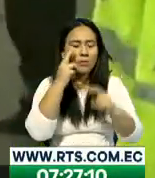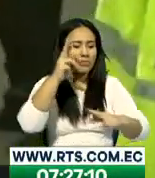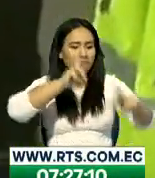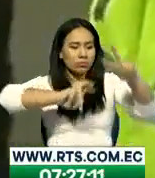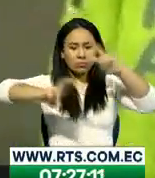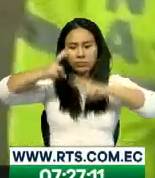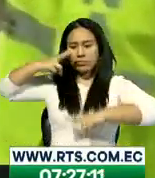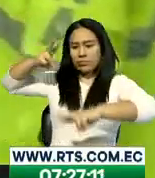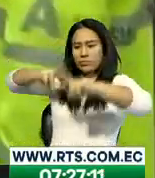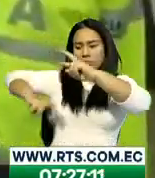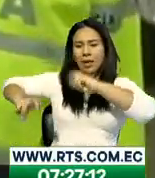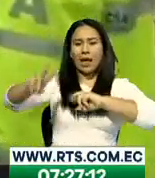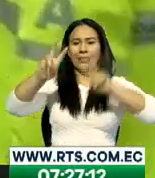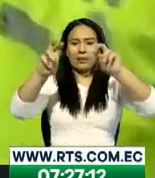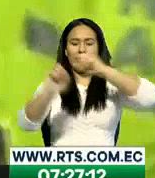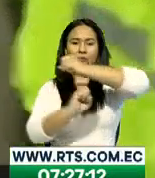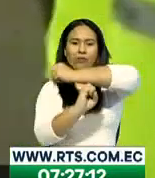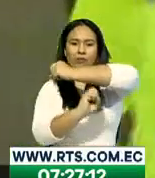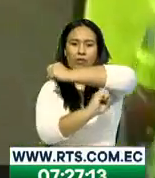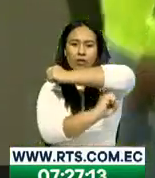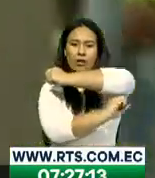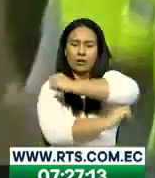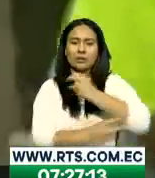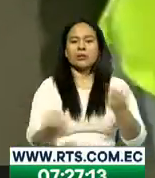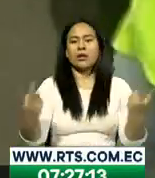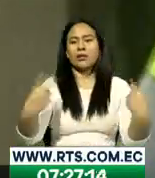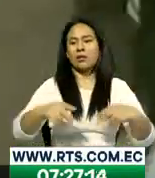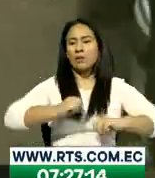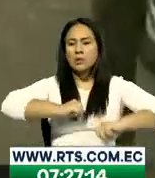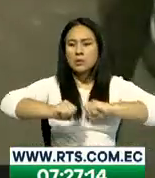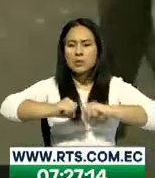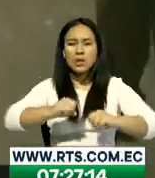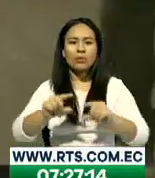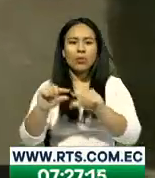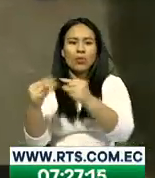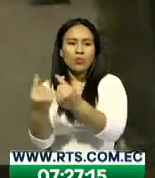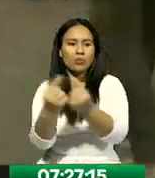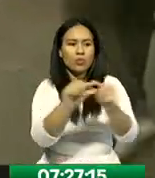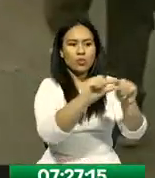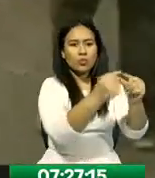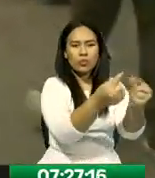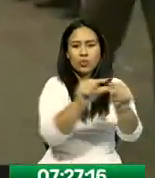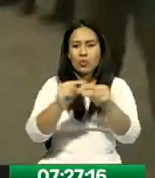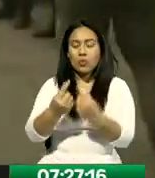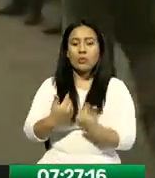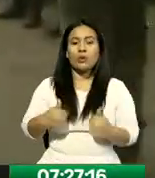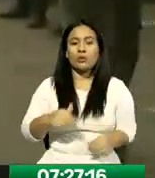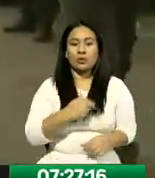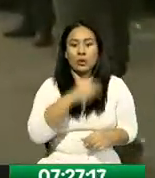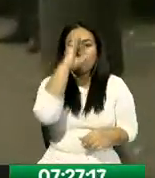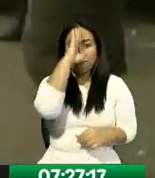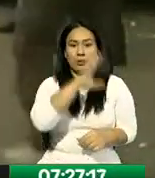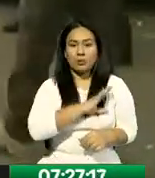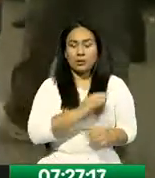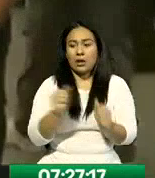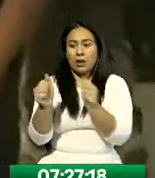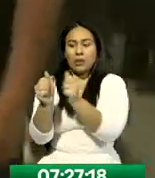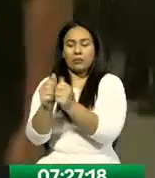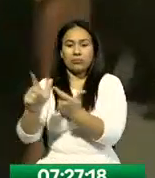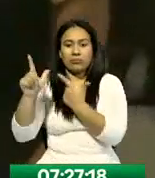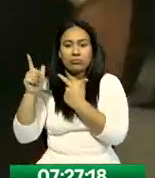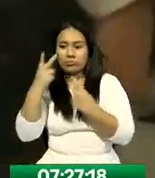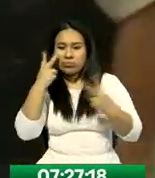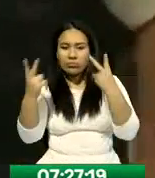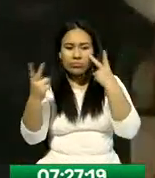realizan operativos Fortaleza constantemente con las unidades de los sectores. Los señores oficiales igual del sector realizan los